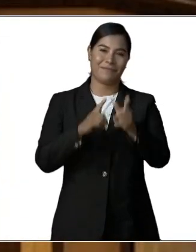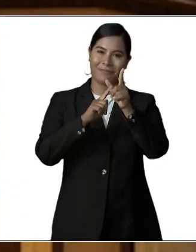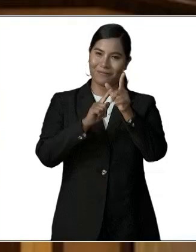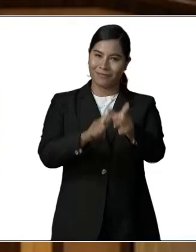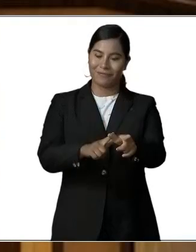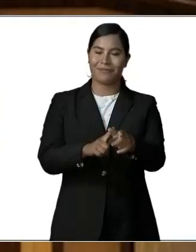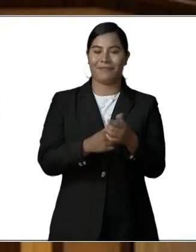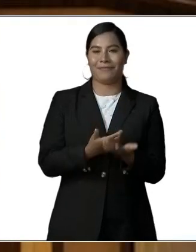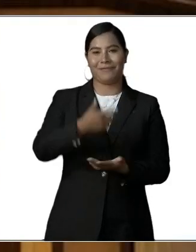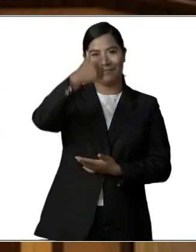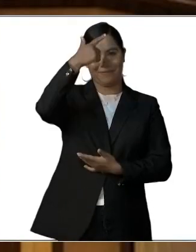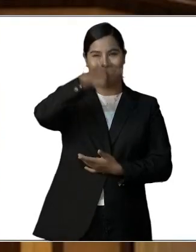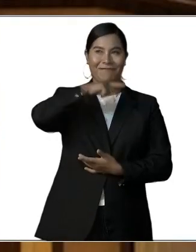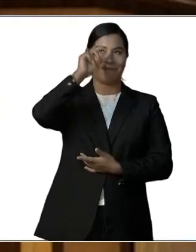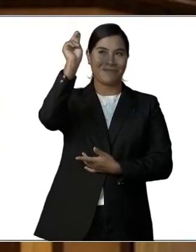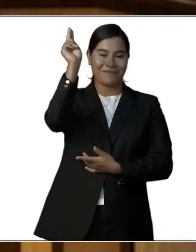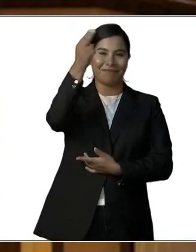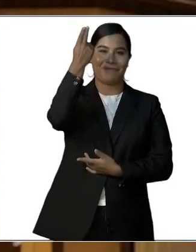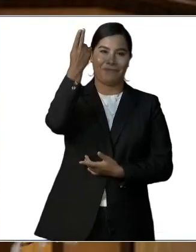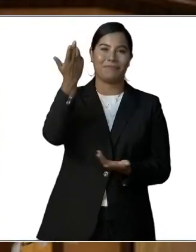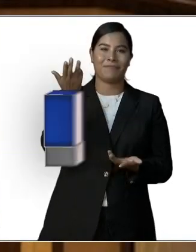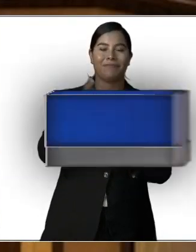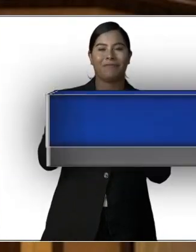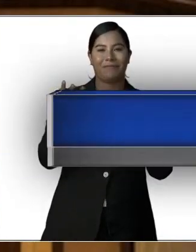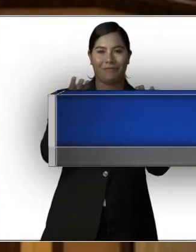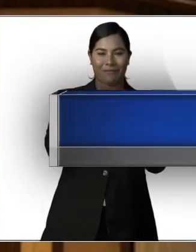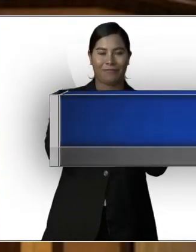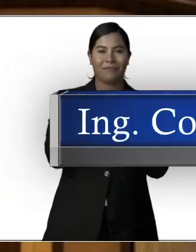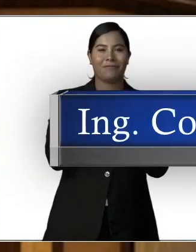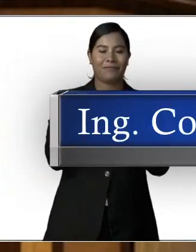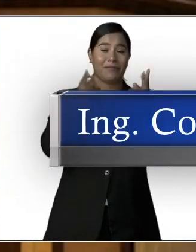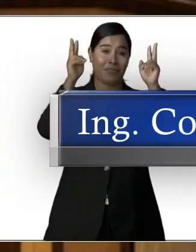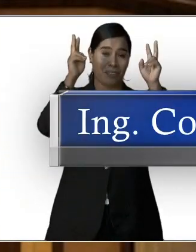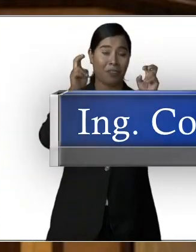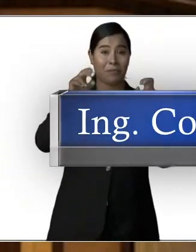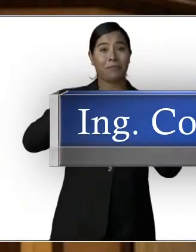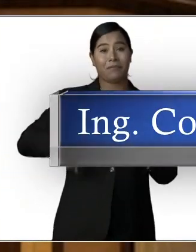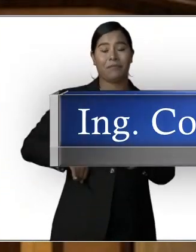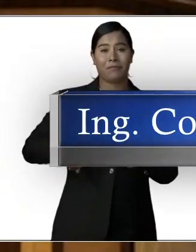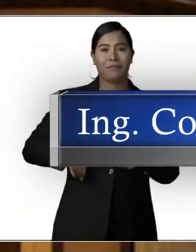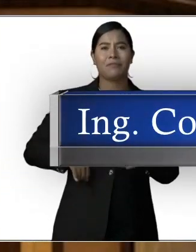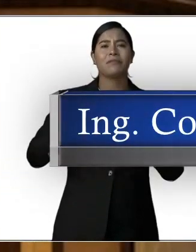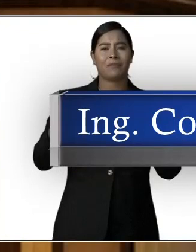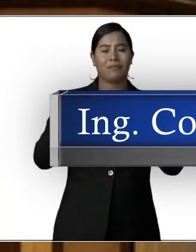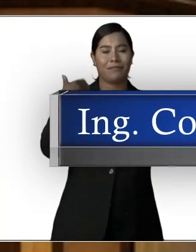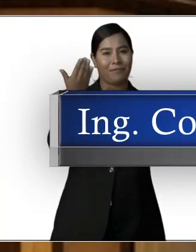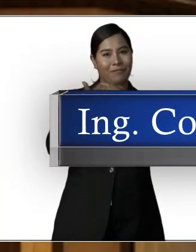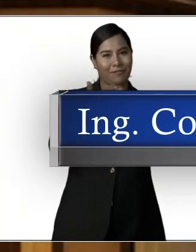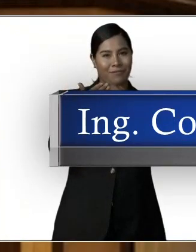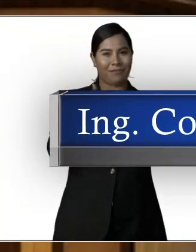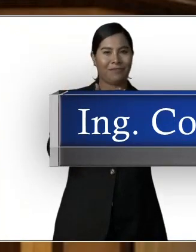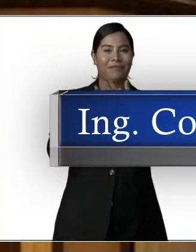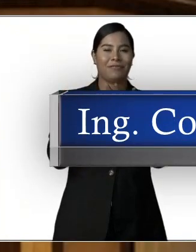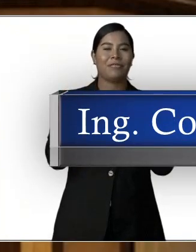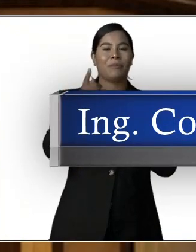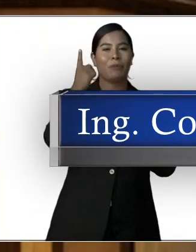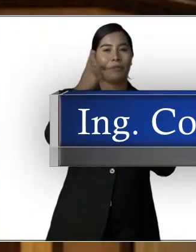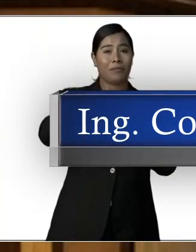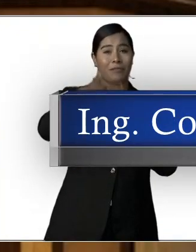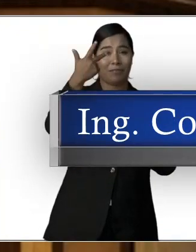Continuamos aquí en Velada Universitaria con este tema tan interesante que es el próximo